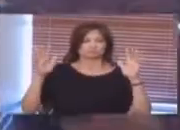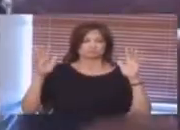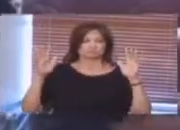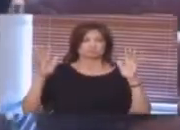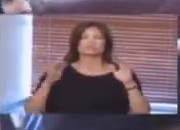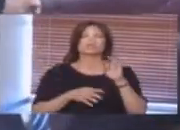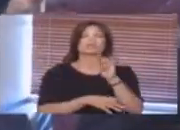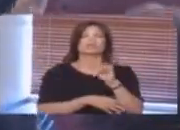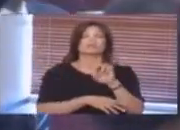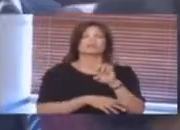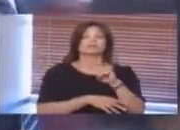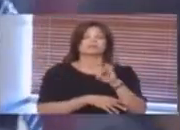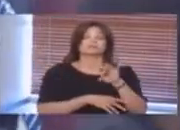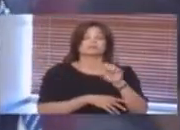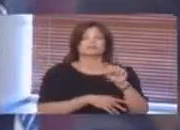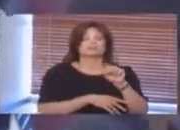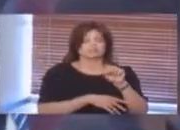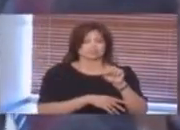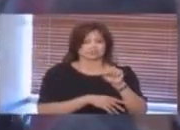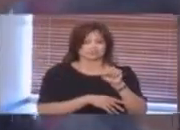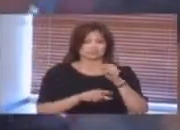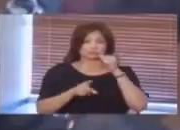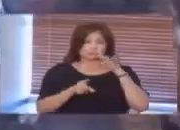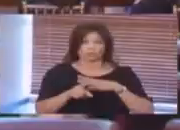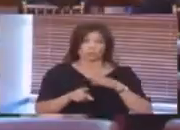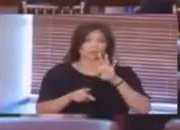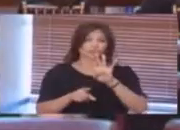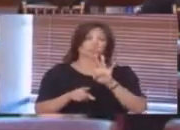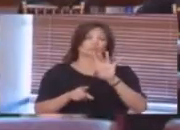a Mercedes A. Minervino, por sus